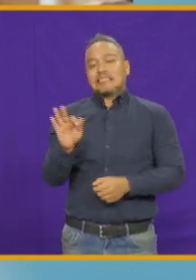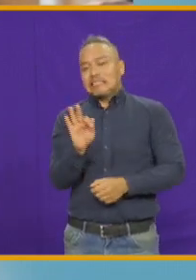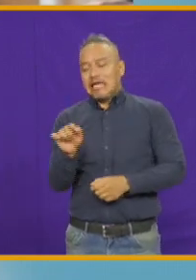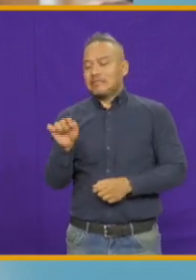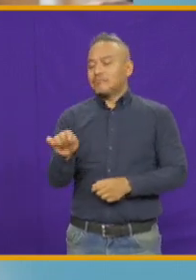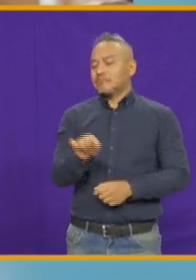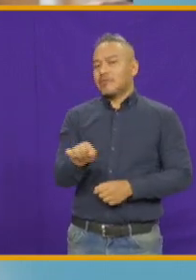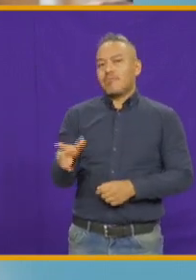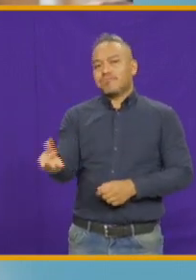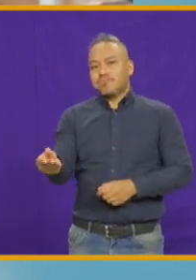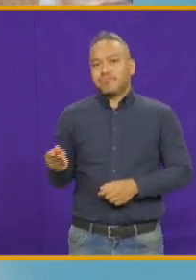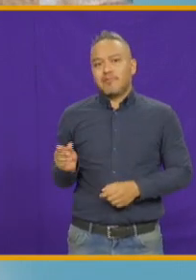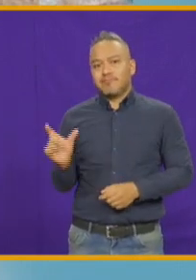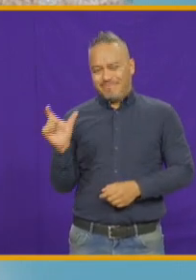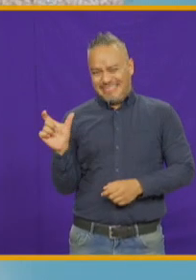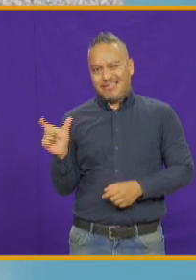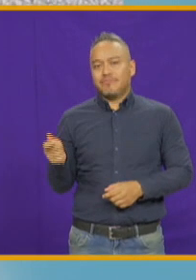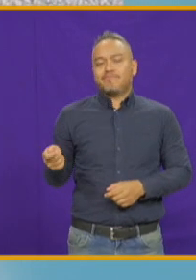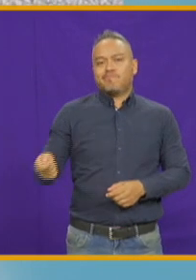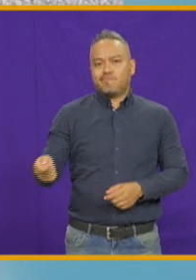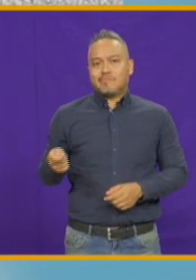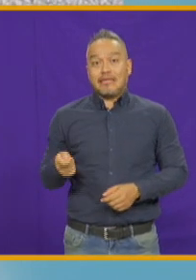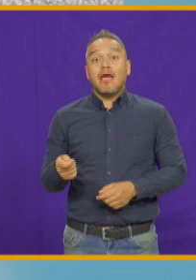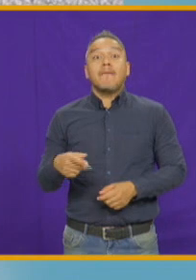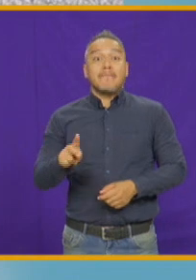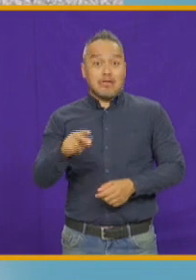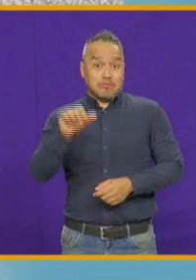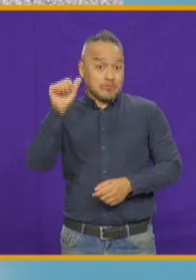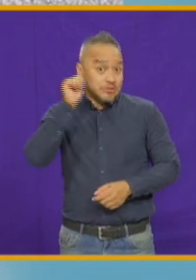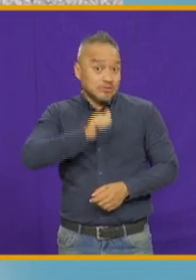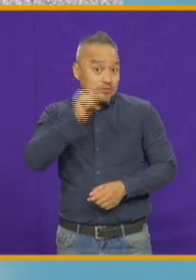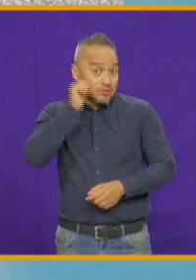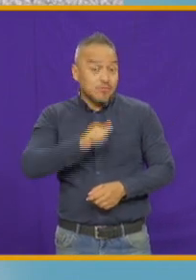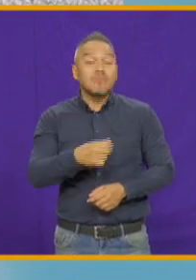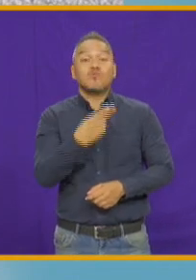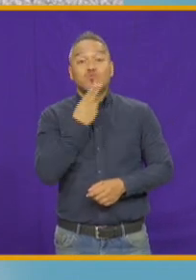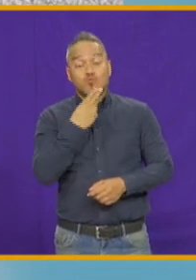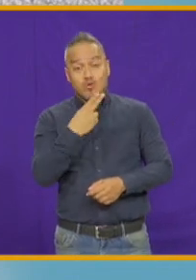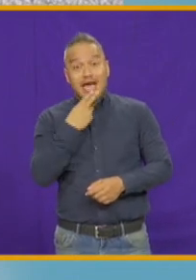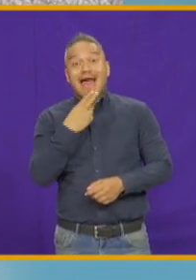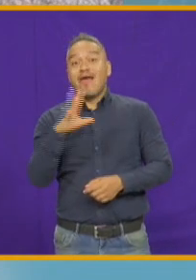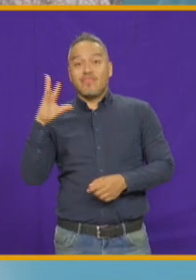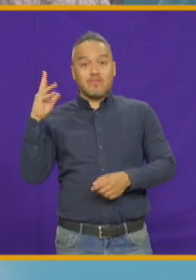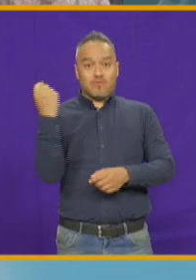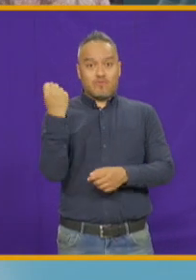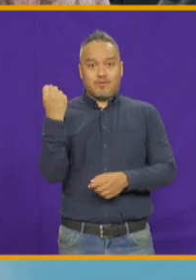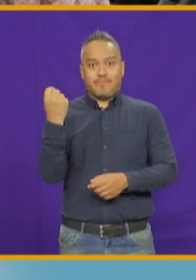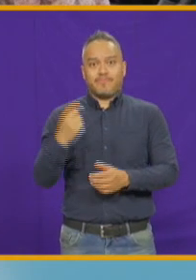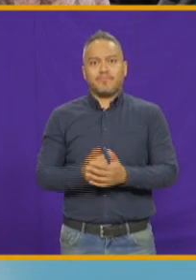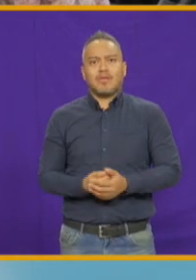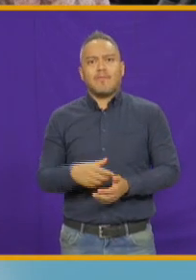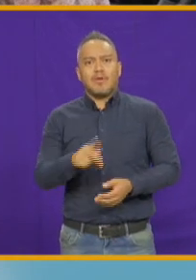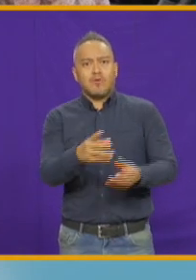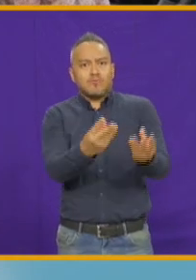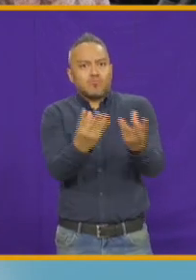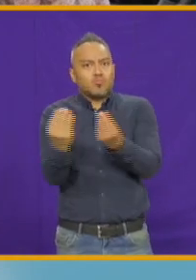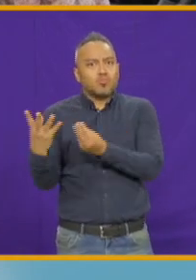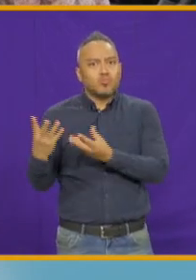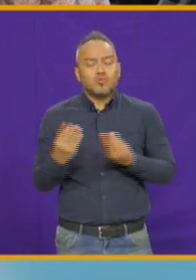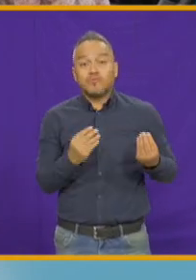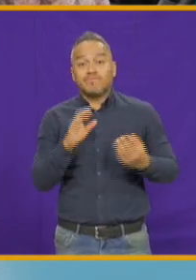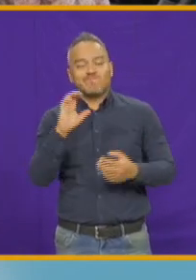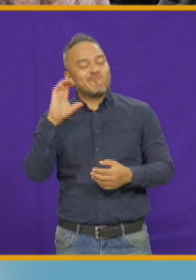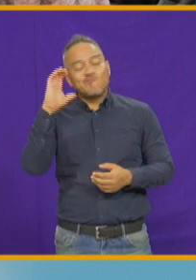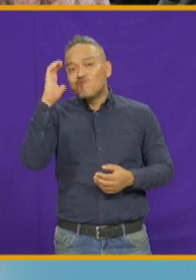con las tarjetas de comisión pero ya es algo digital y existe un una ignorancia en el tema pero